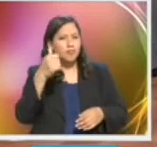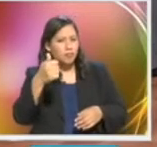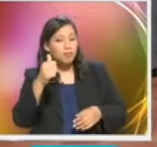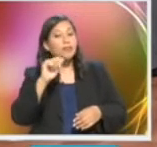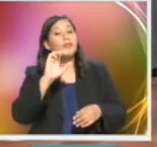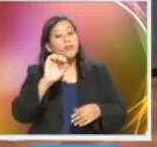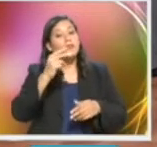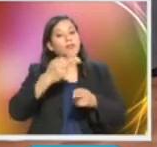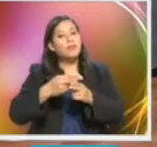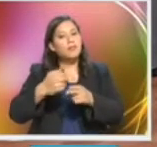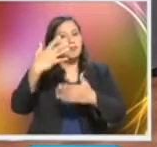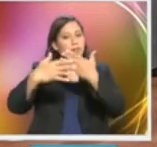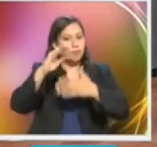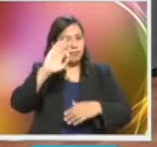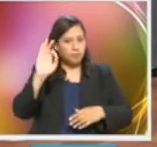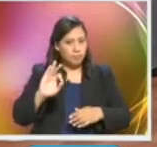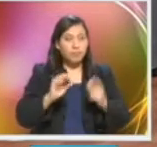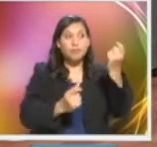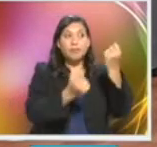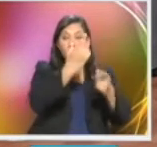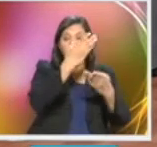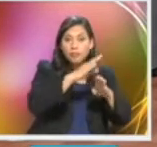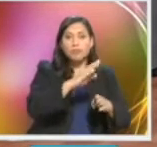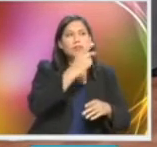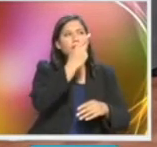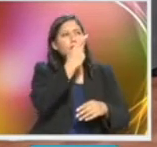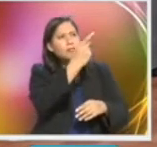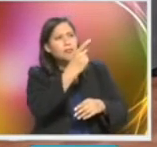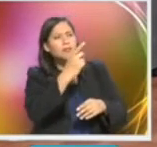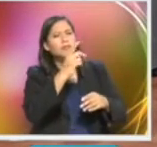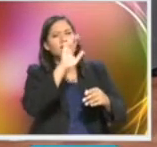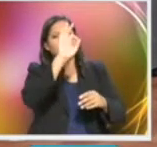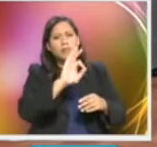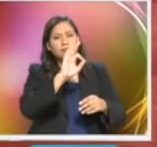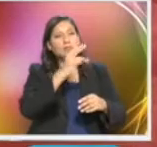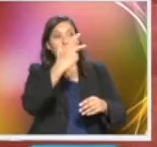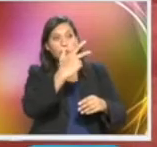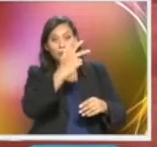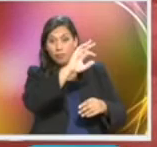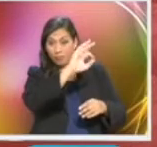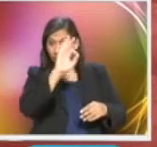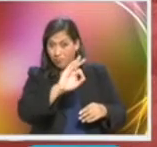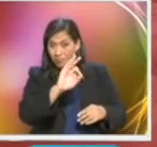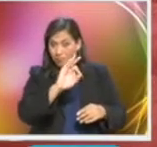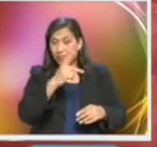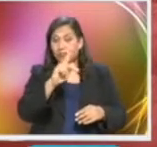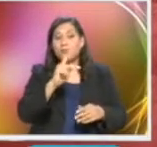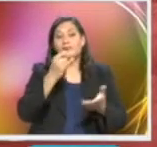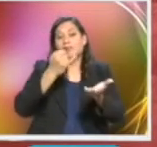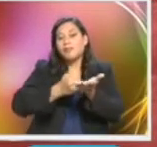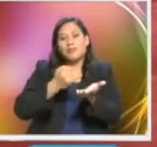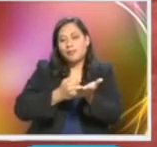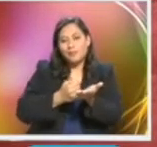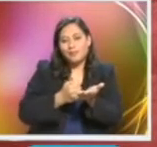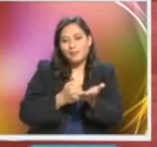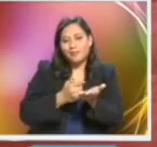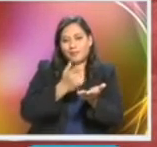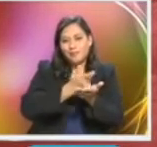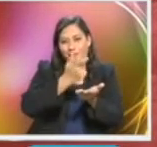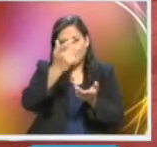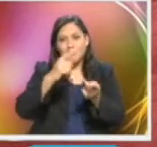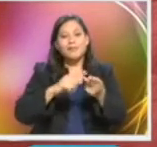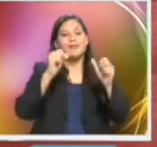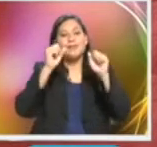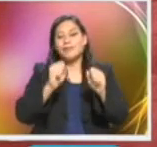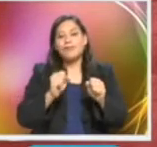el 15%. Hay bancos que se anuncian que dan una tasa del 8%, pero esto es antes de impuestos, antes de los seguros y antes de